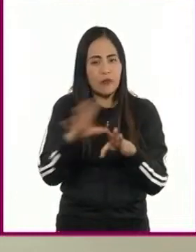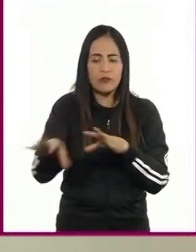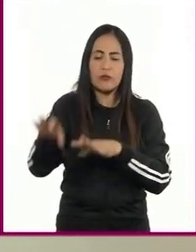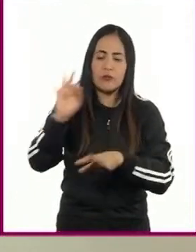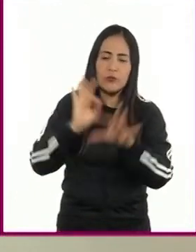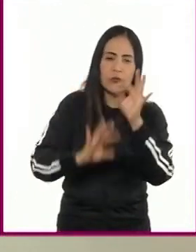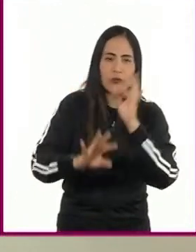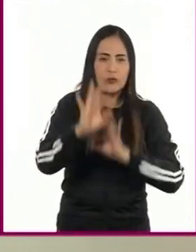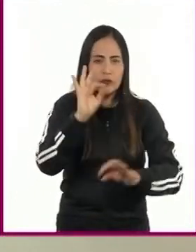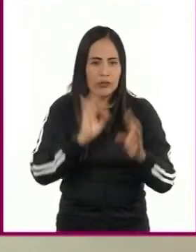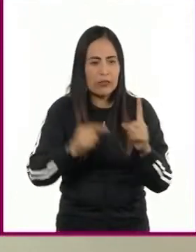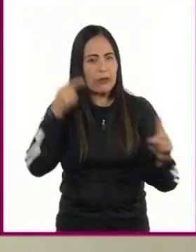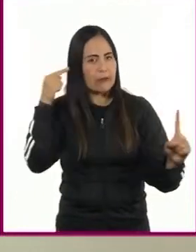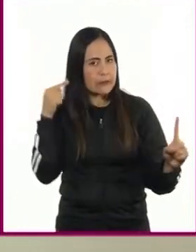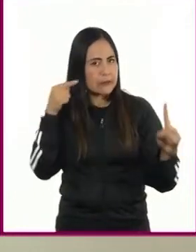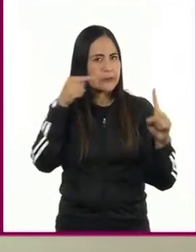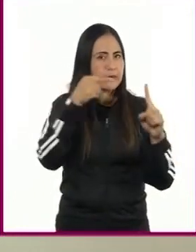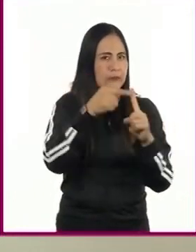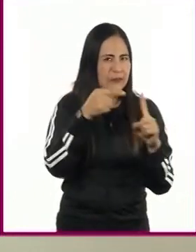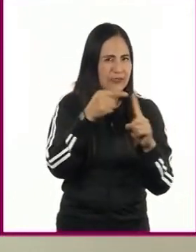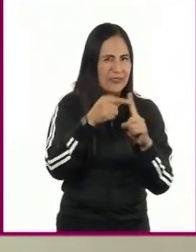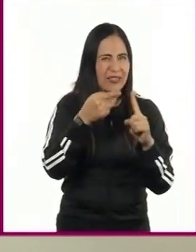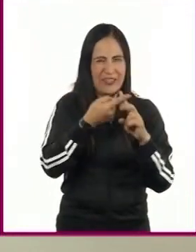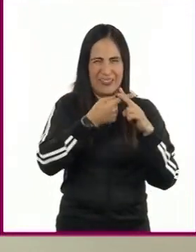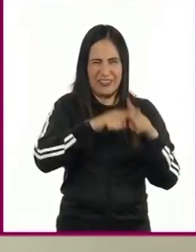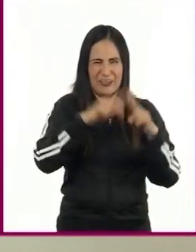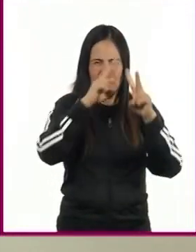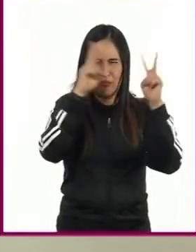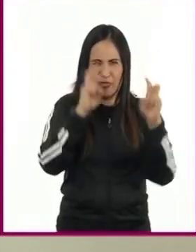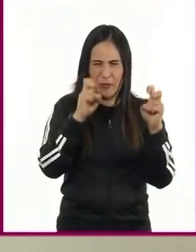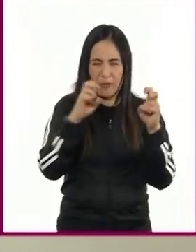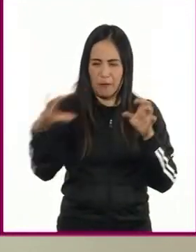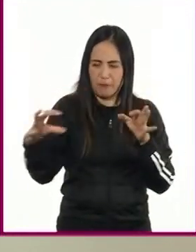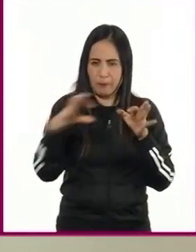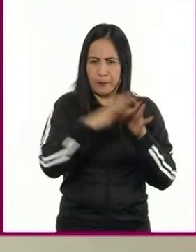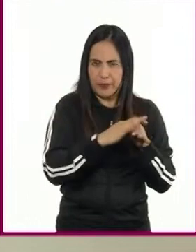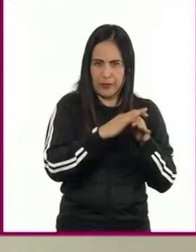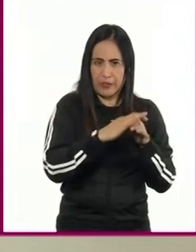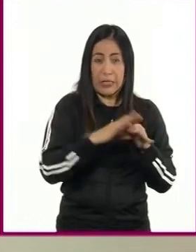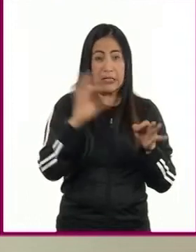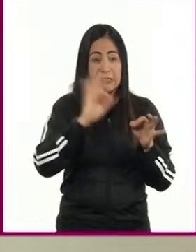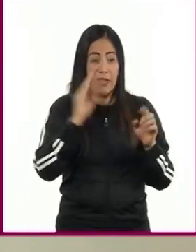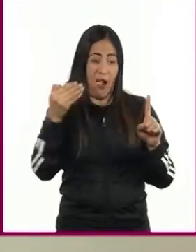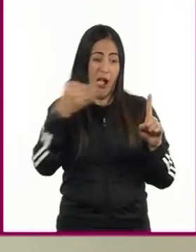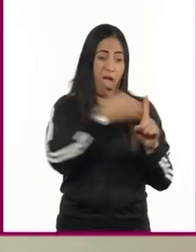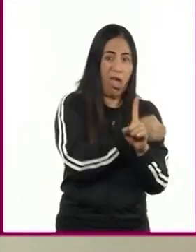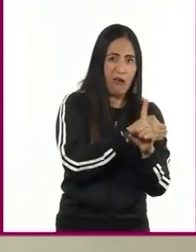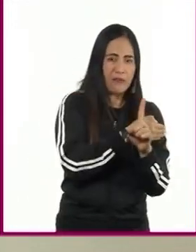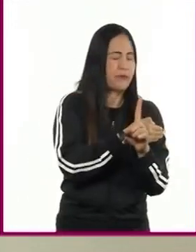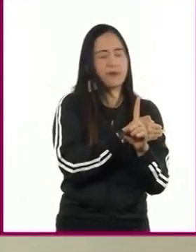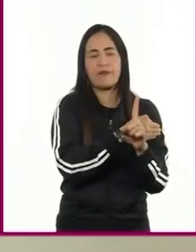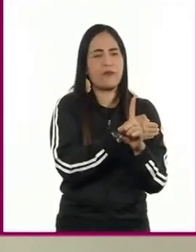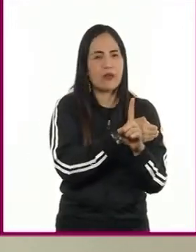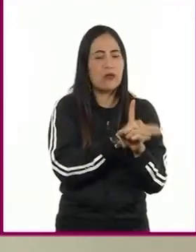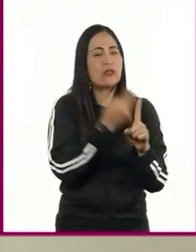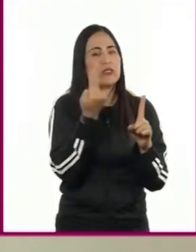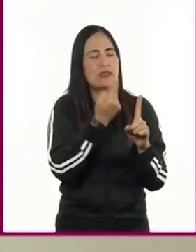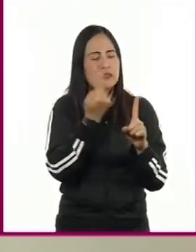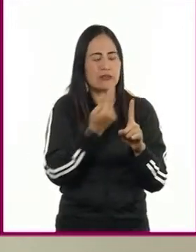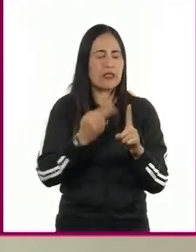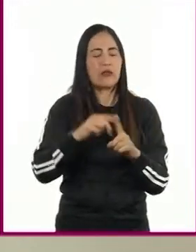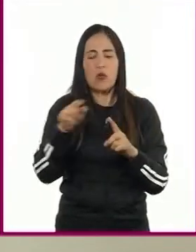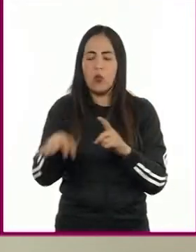cumplir con el propósito principal que establecieron al inicio. En caso de que se desvíen de este propósito, es necesario reorientar